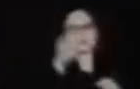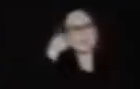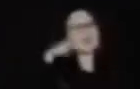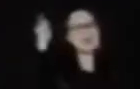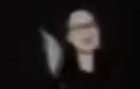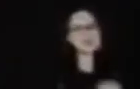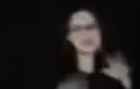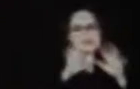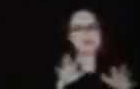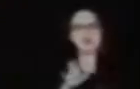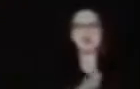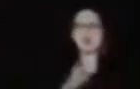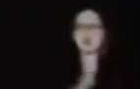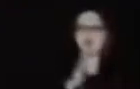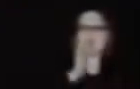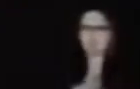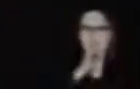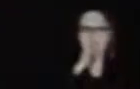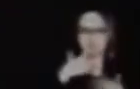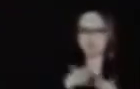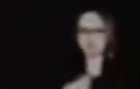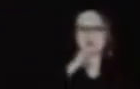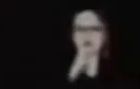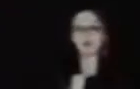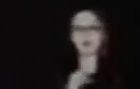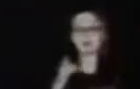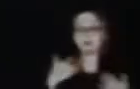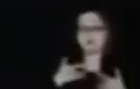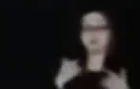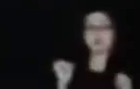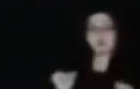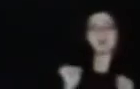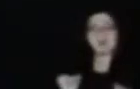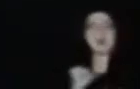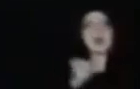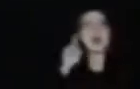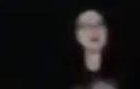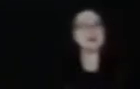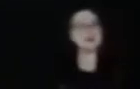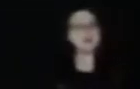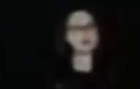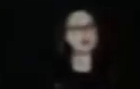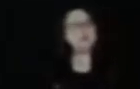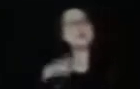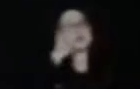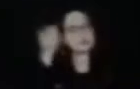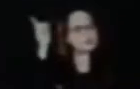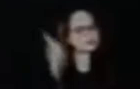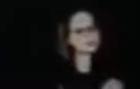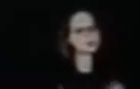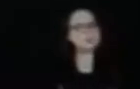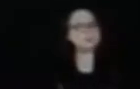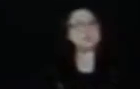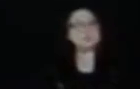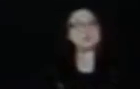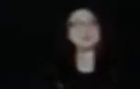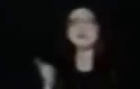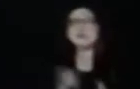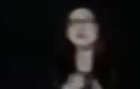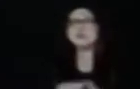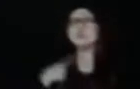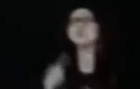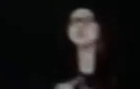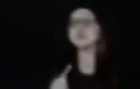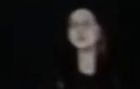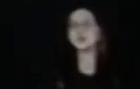eliminar la impunidad y los fueros de los altos funcionarios públicos. Empezando por